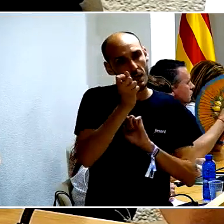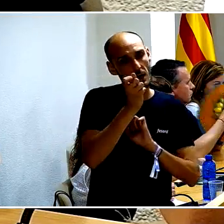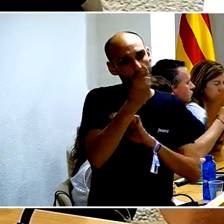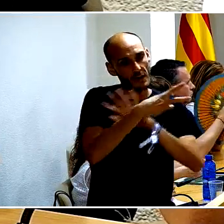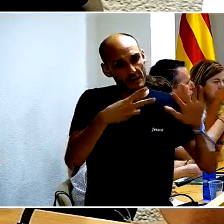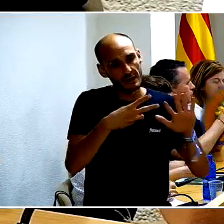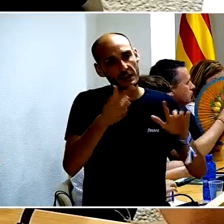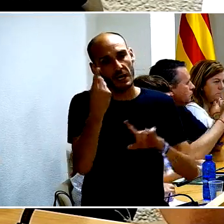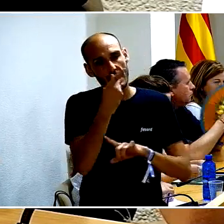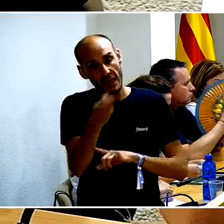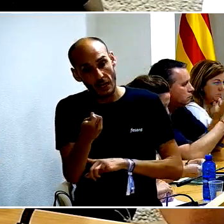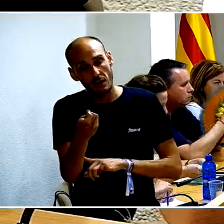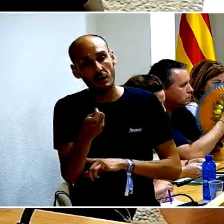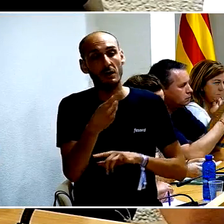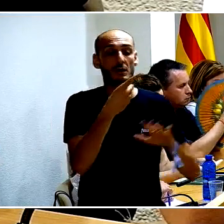17-100-60-900, donde dice